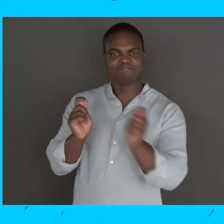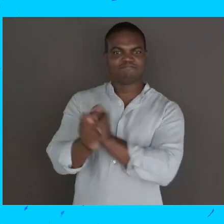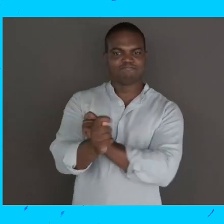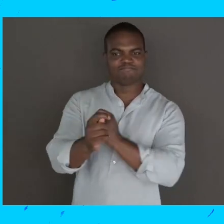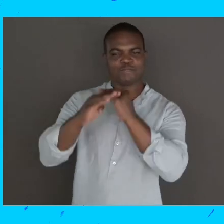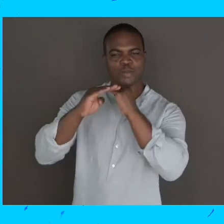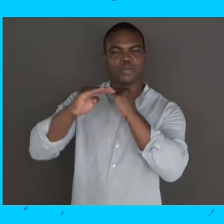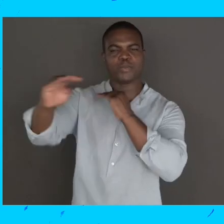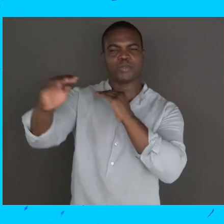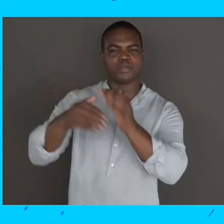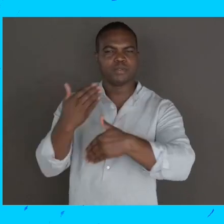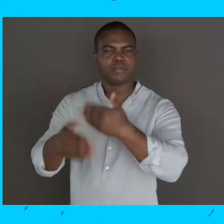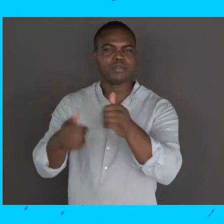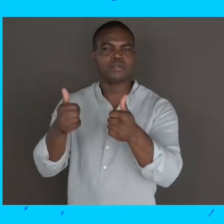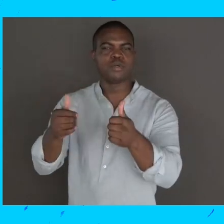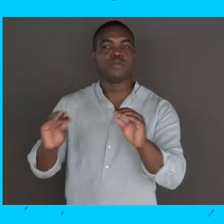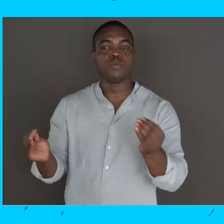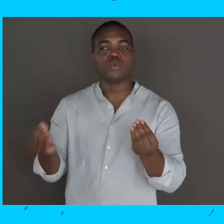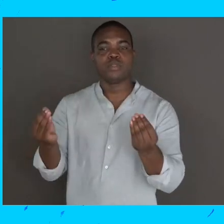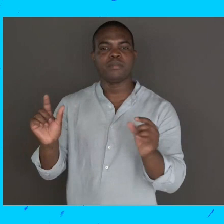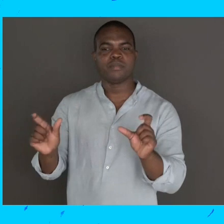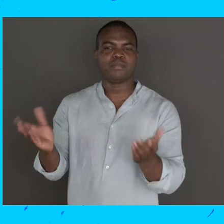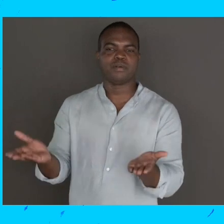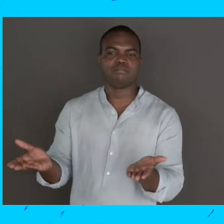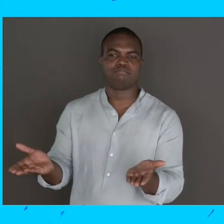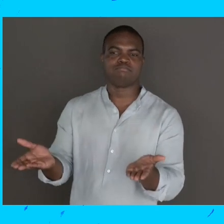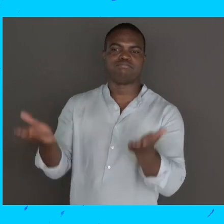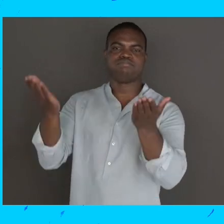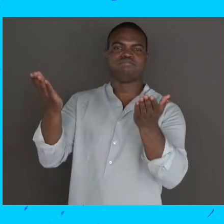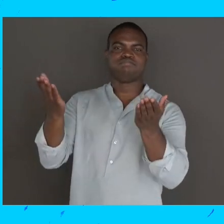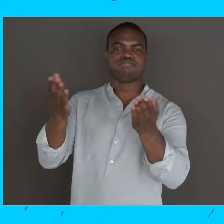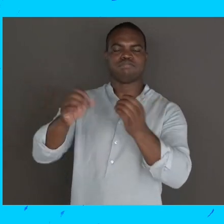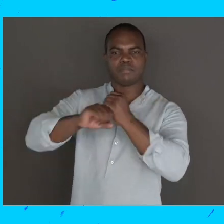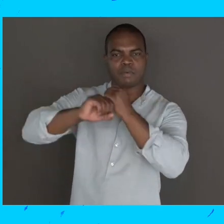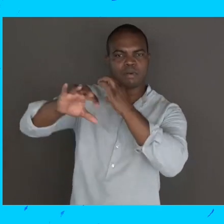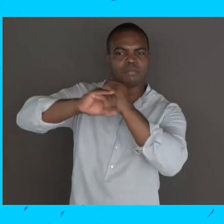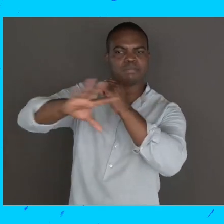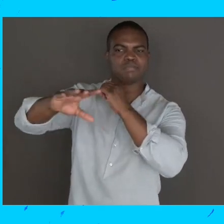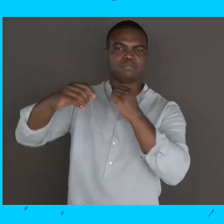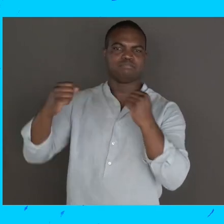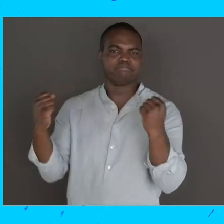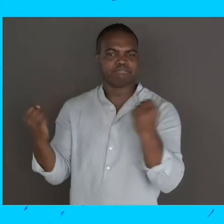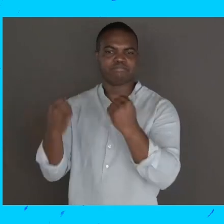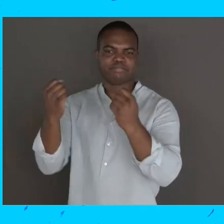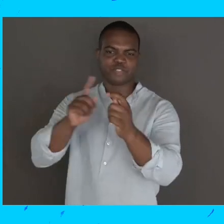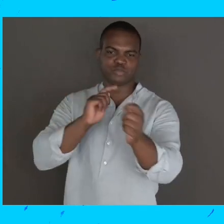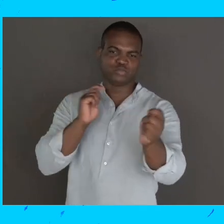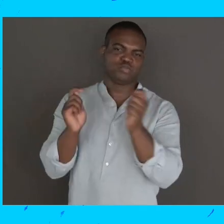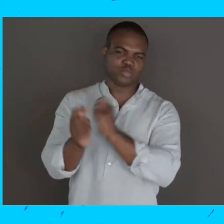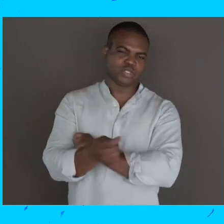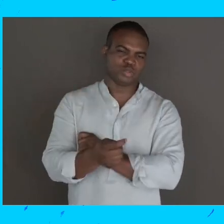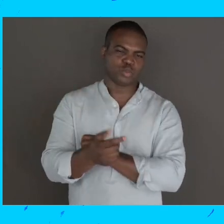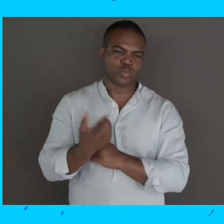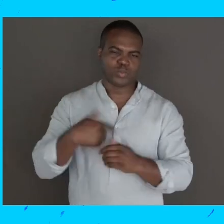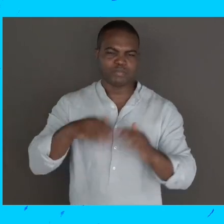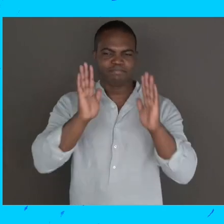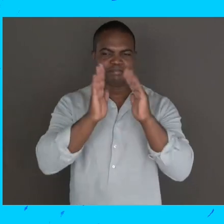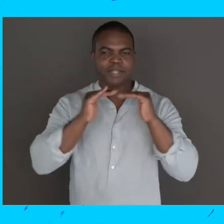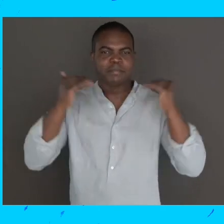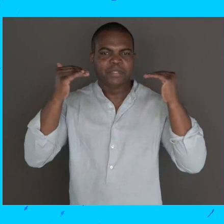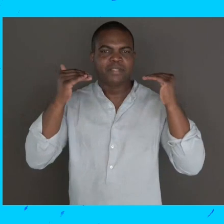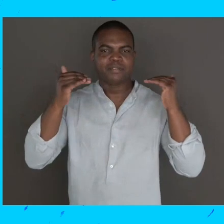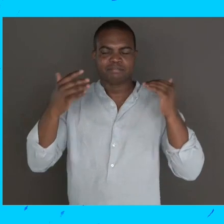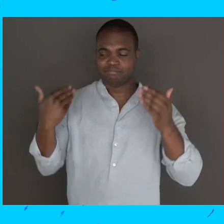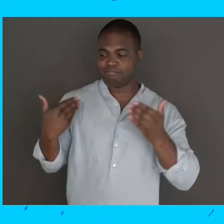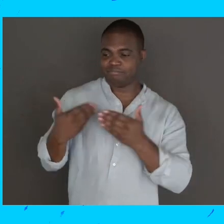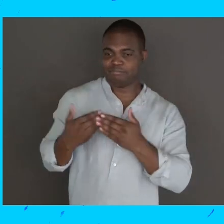firmado por nuestro país, y nosotros firmamos el protocolo Maputo este año también. Nosotros